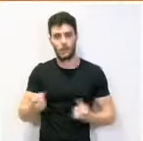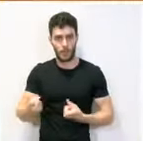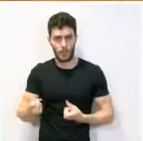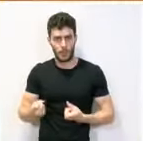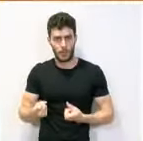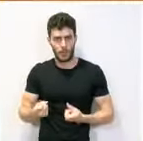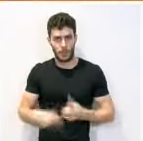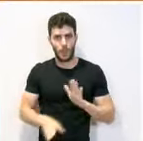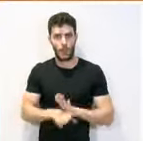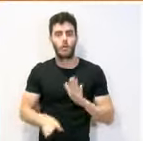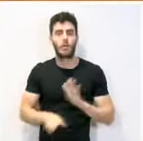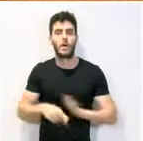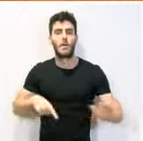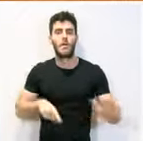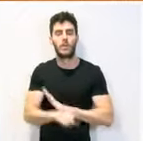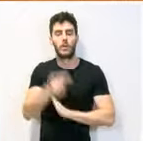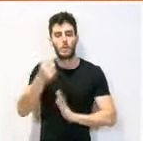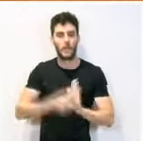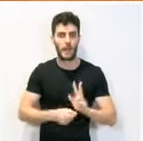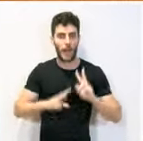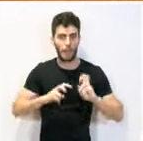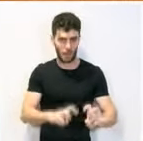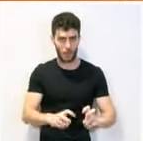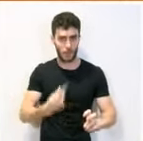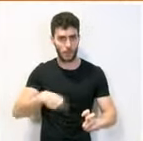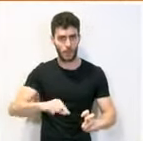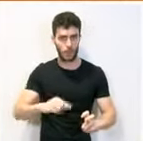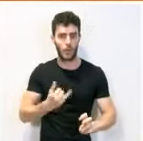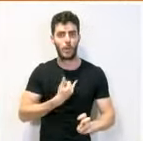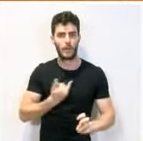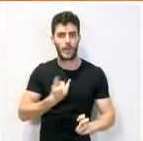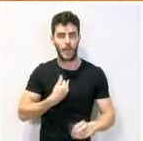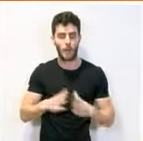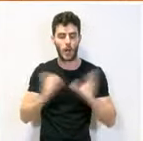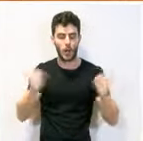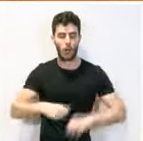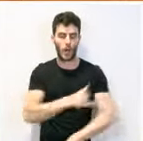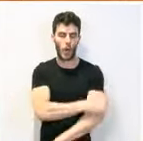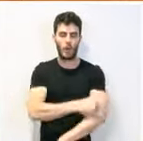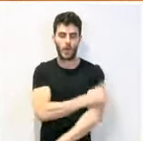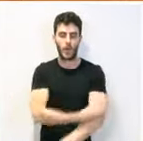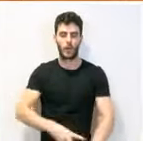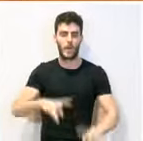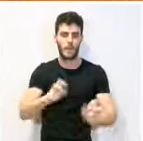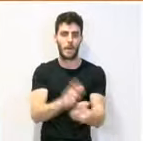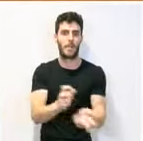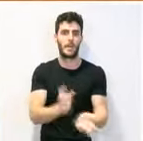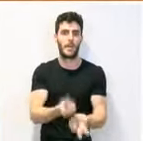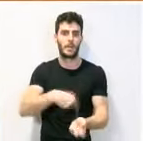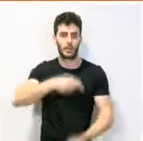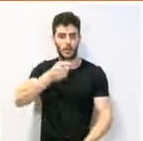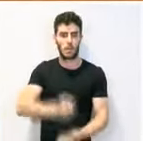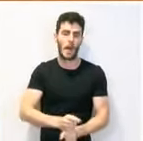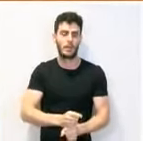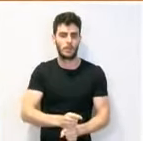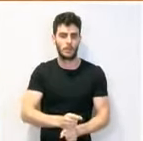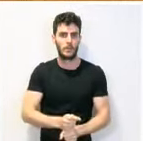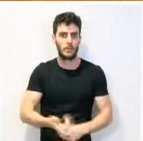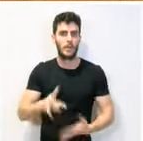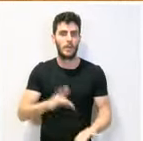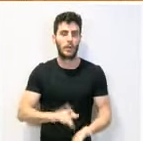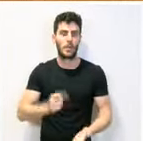seguir avanzando en las medidas que desde el principio tenemos contemplada en el acuerdo de Gobierno, que en materia fiscal impusimos desde aquel